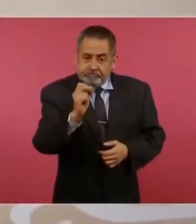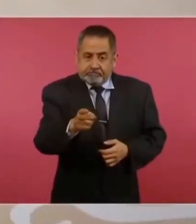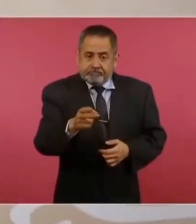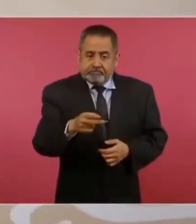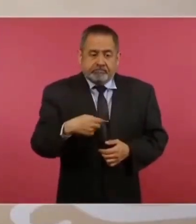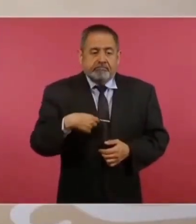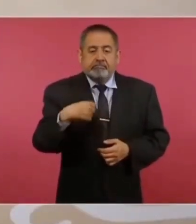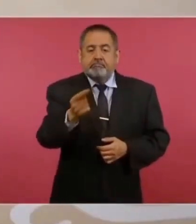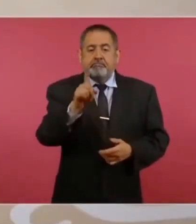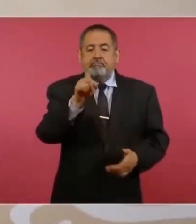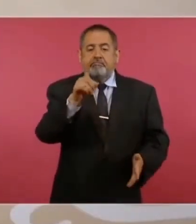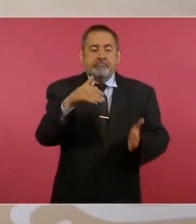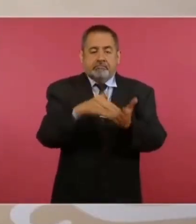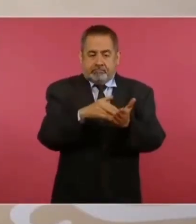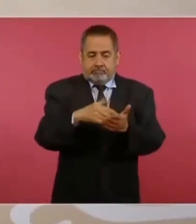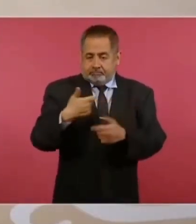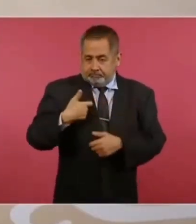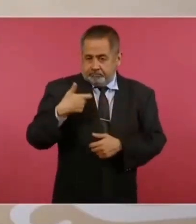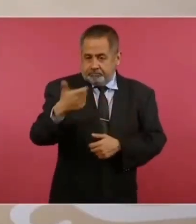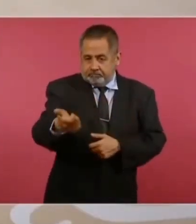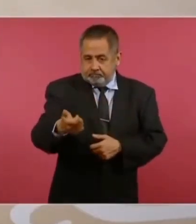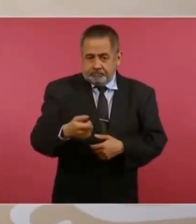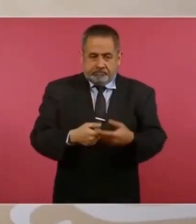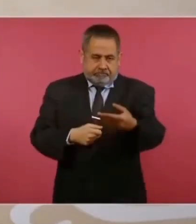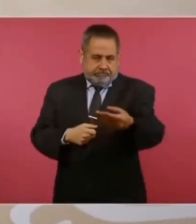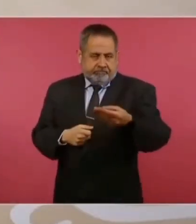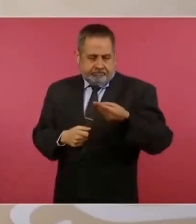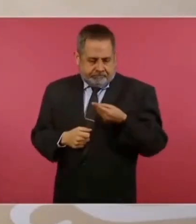Te doy 1,000 pesos por tu credencial para que no